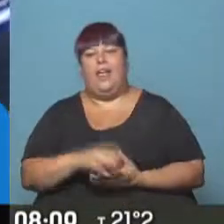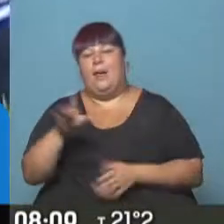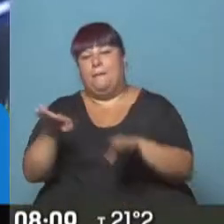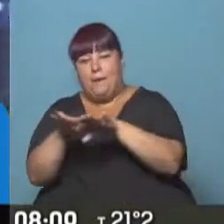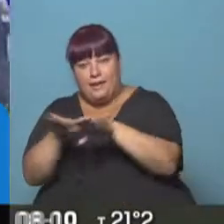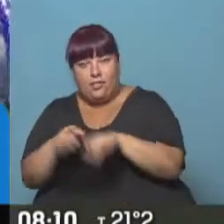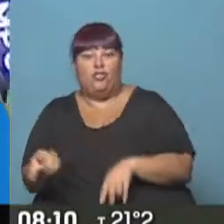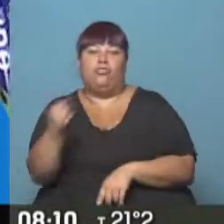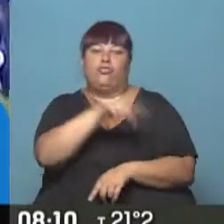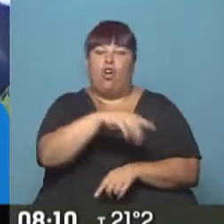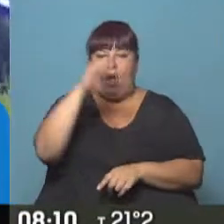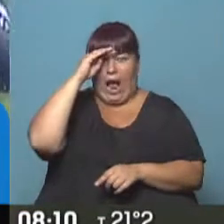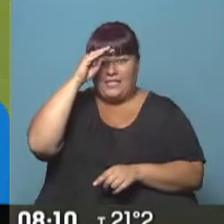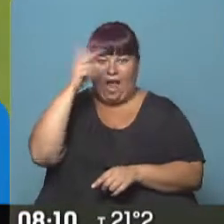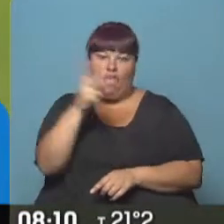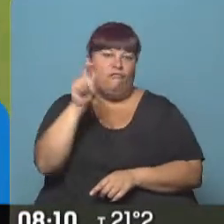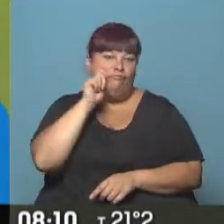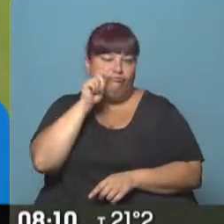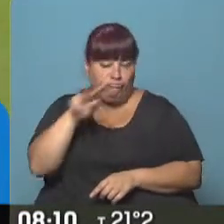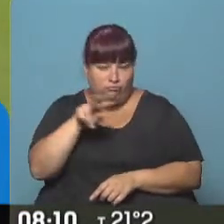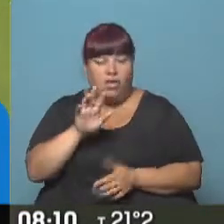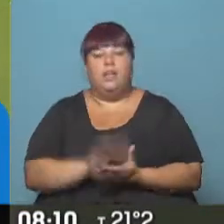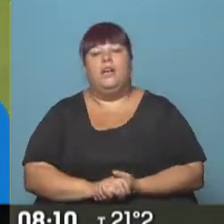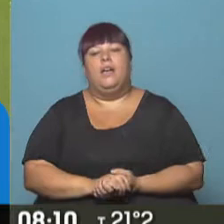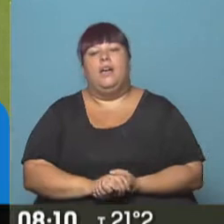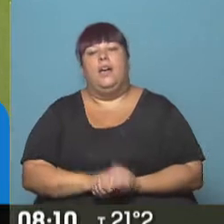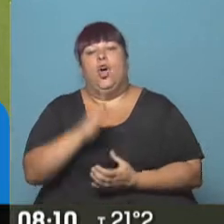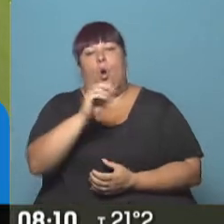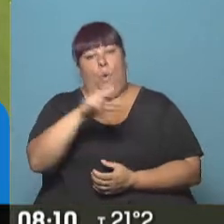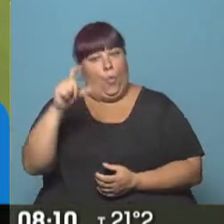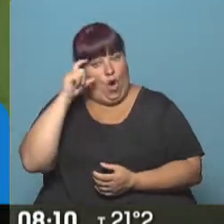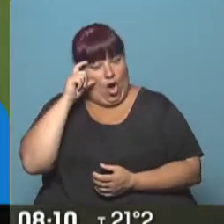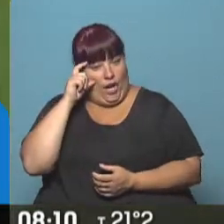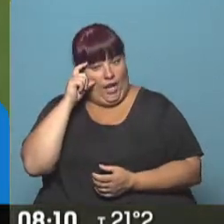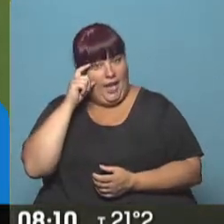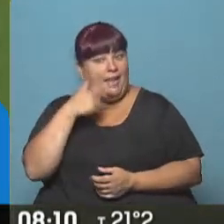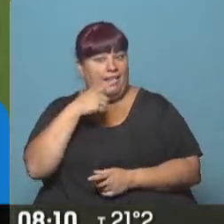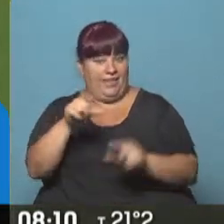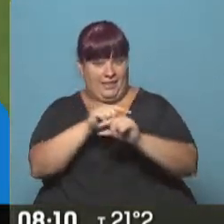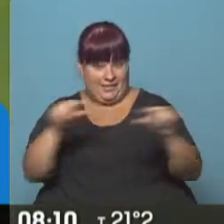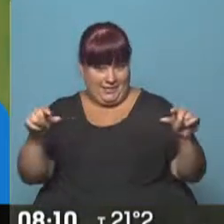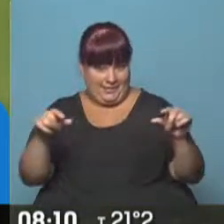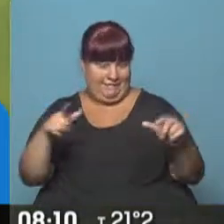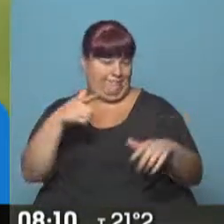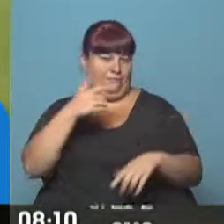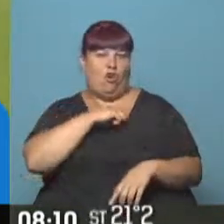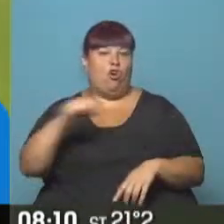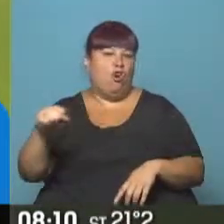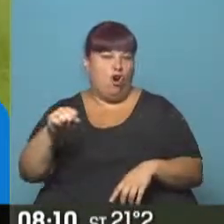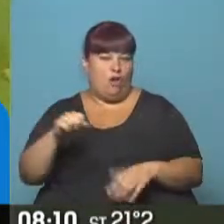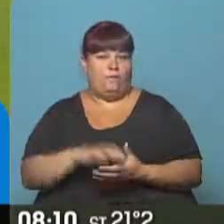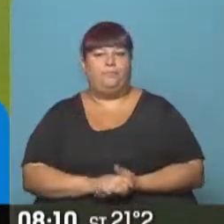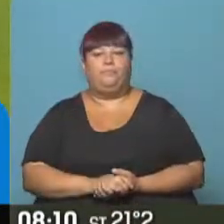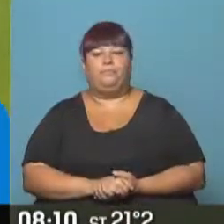Guillermo como Marcelo Gallardo. Y Borré, como anuncia el Zócalo, va a ser el autor del gol